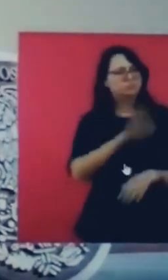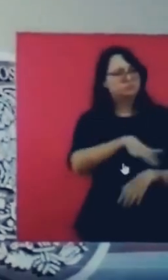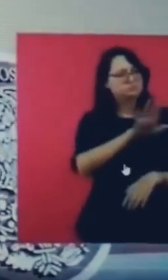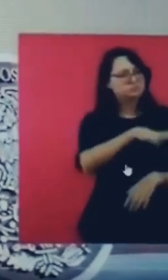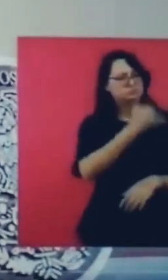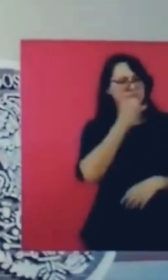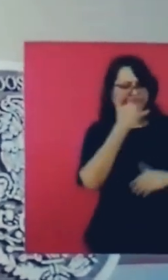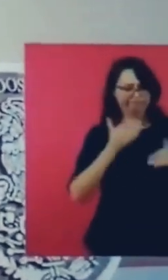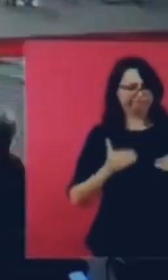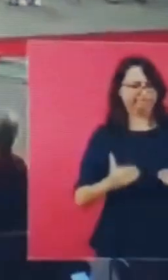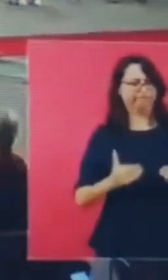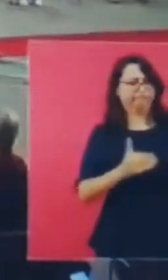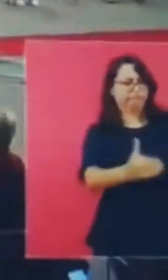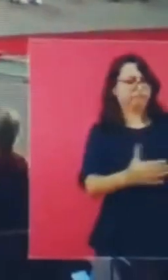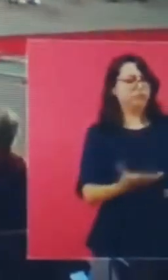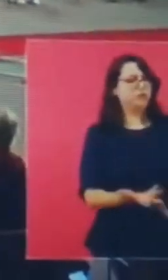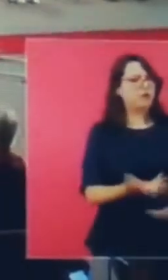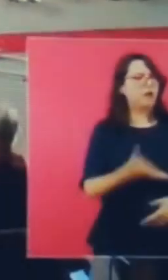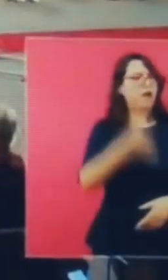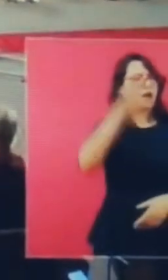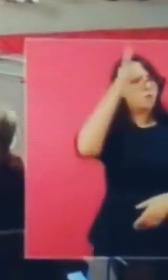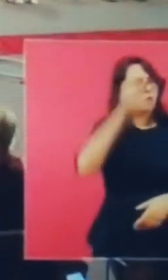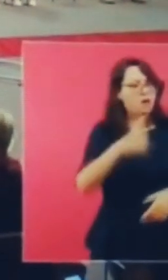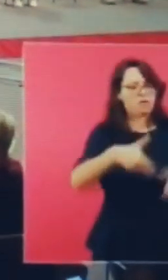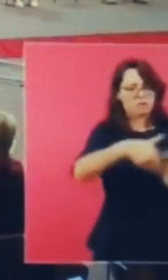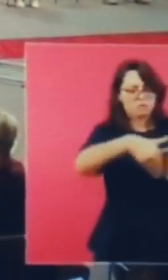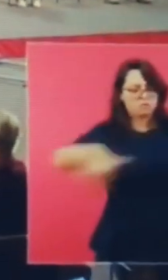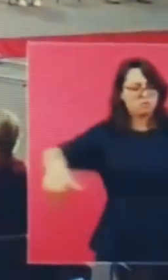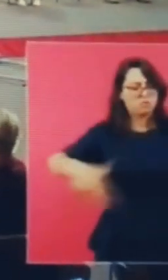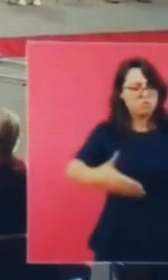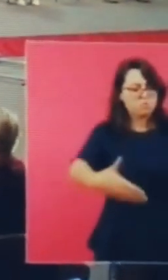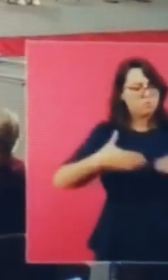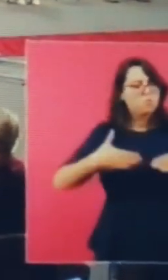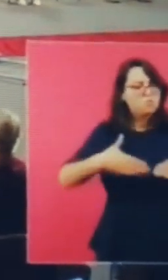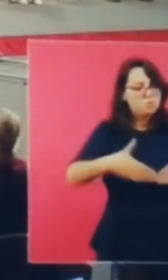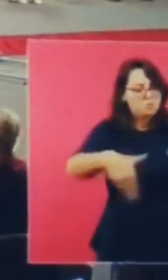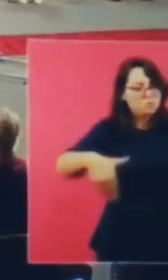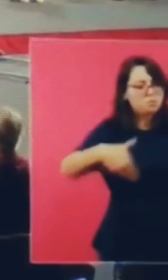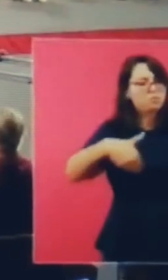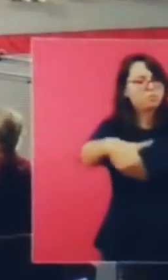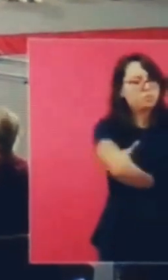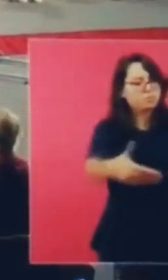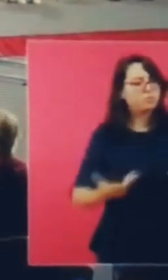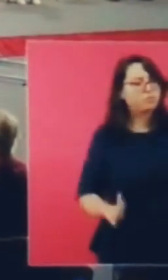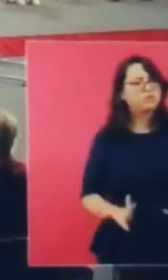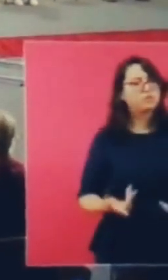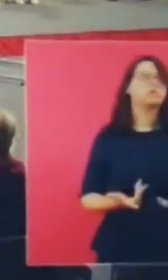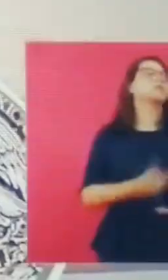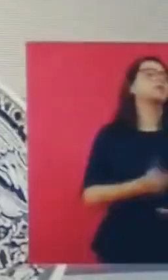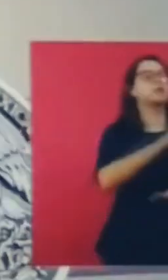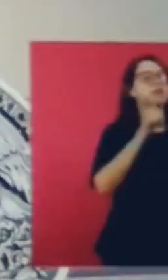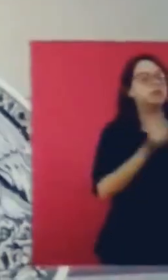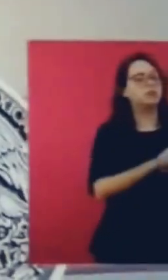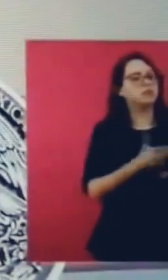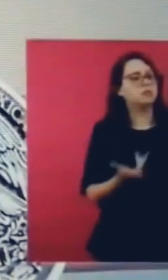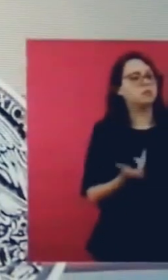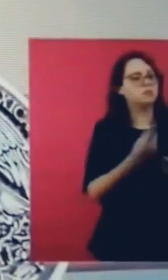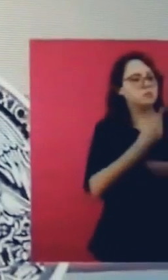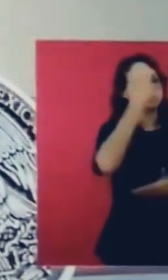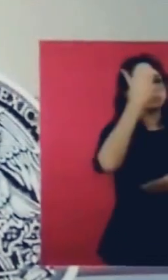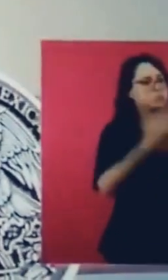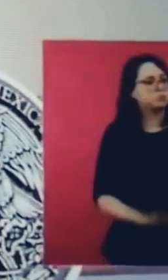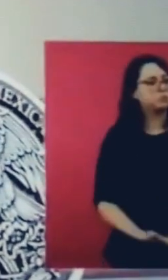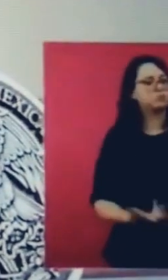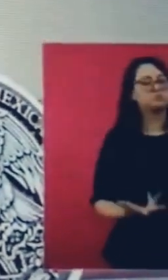se está violando el tratado de 1944 y el de 1970. Pero algo muy importante es que el presidente Joe